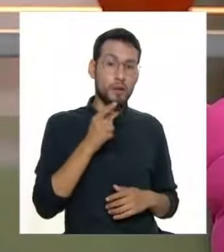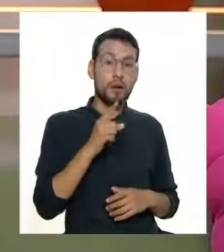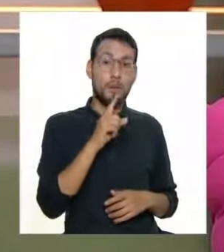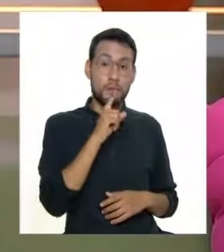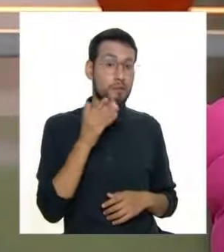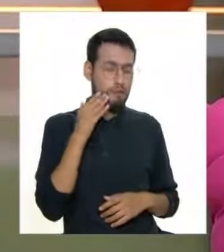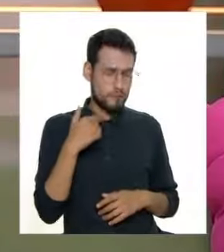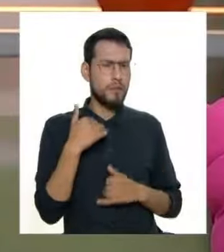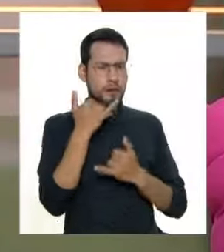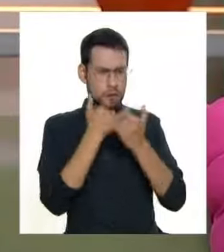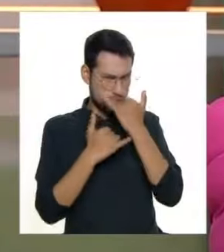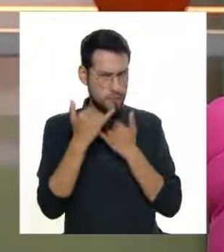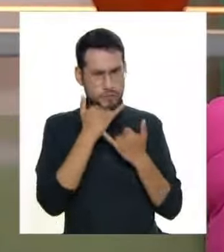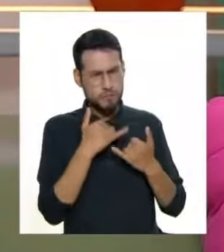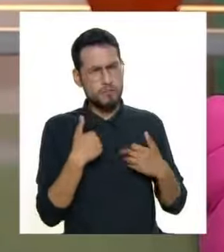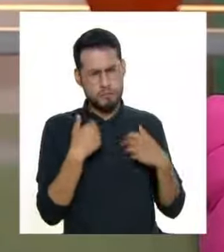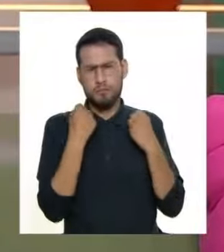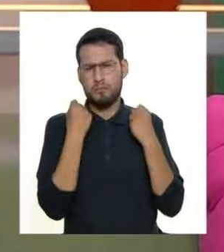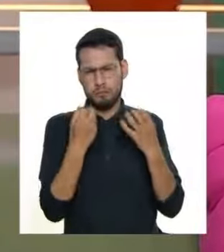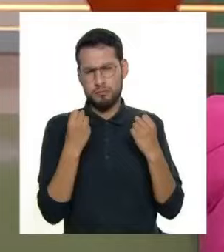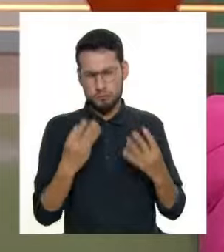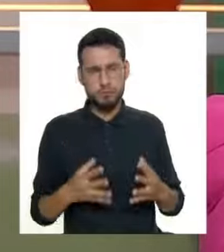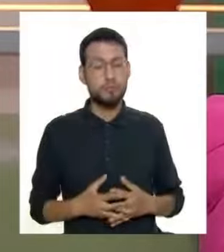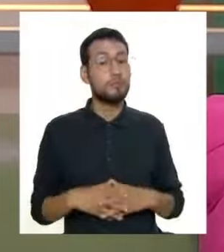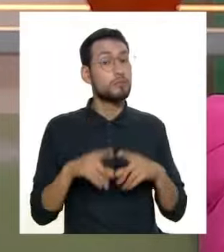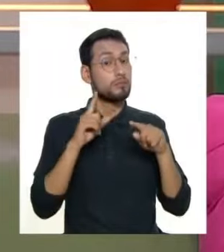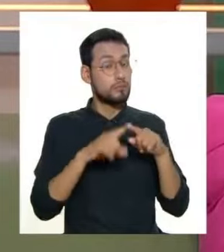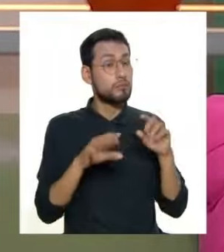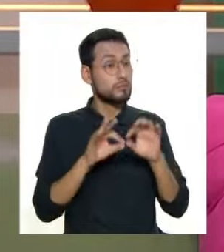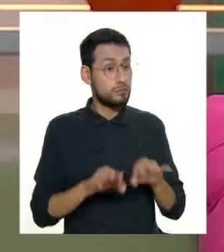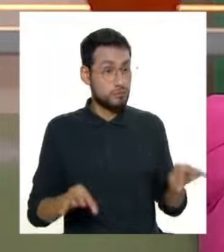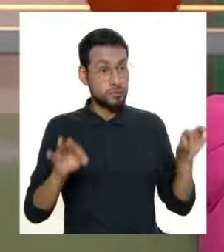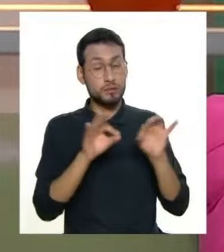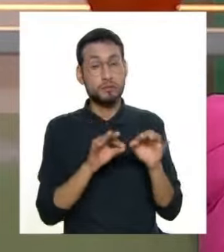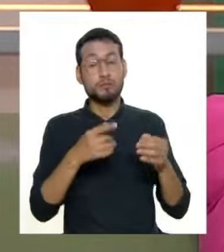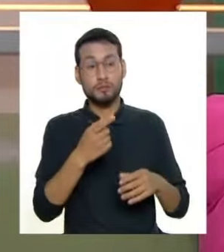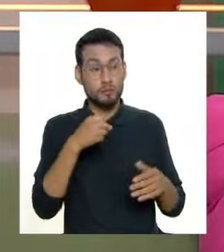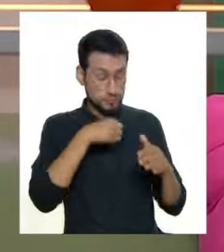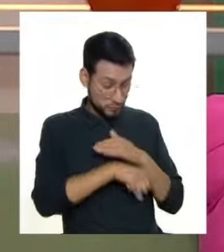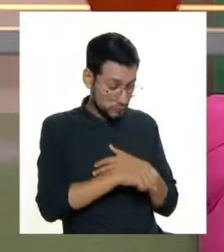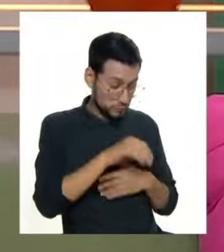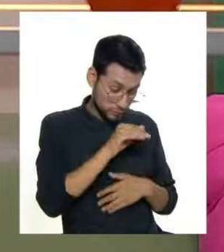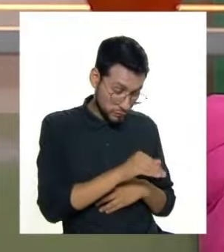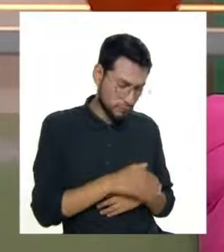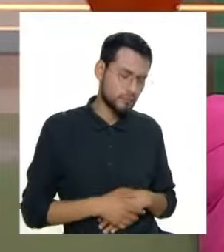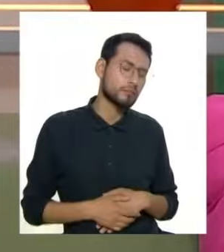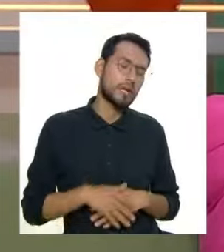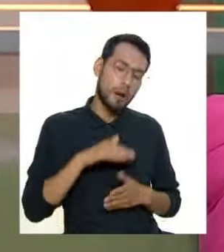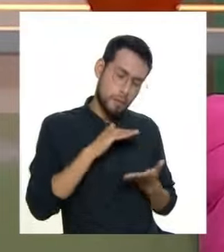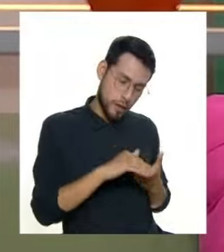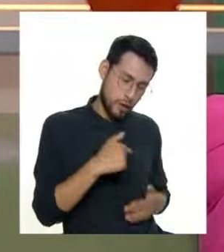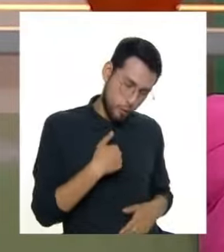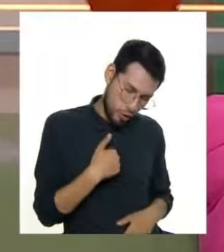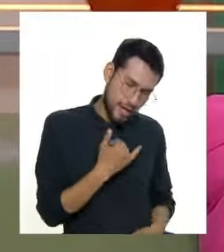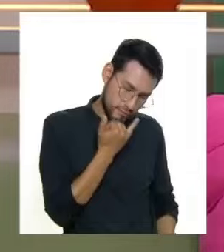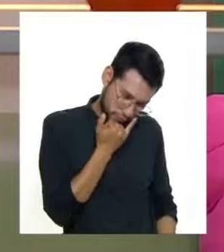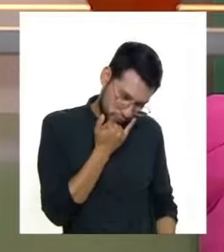nos equivocamos y nos equivocamos muchas veces, claro, pero también es importante decirle a nuestros hijos, discúlpame, me